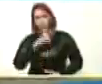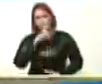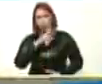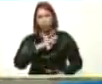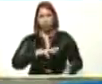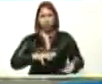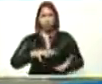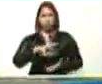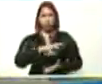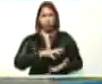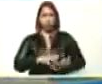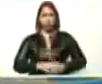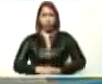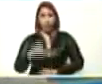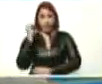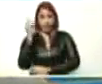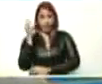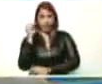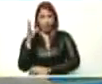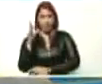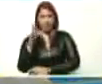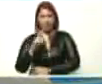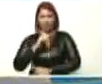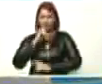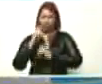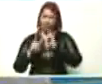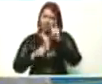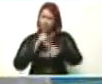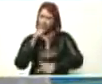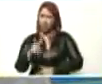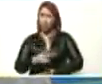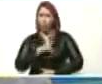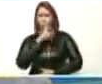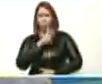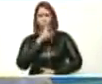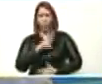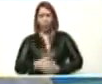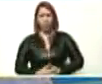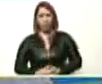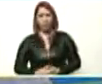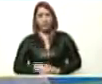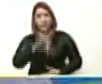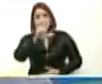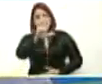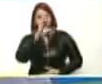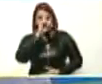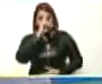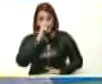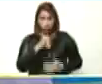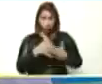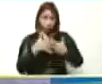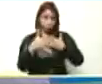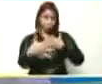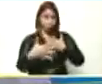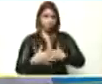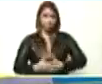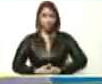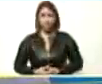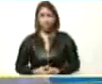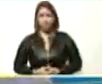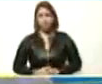la Asamblea de la perversidad, cinco años, cinco de